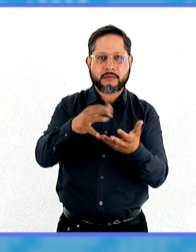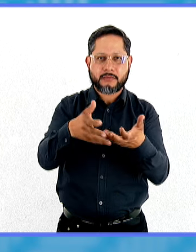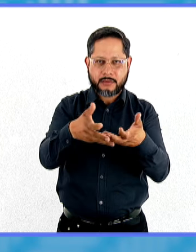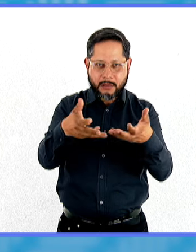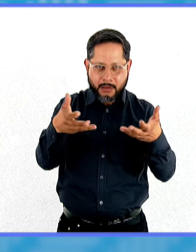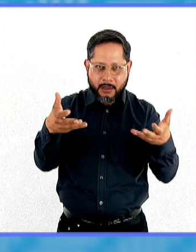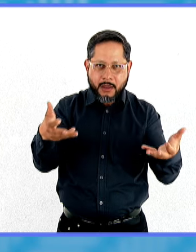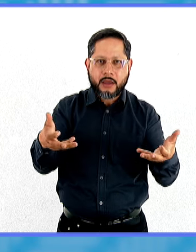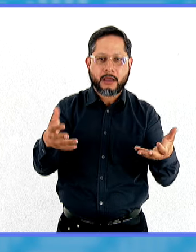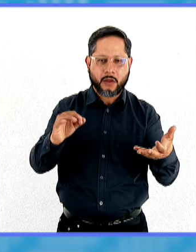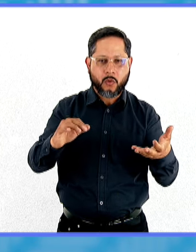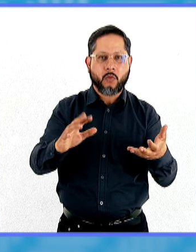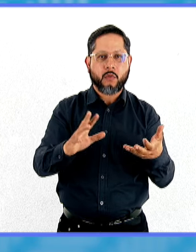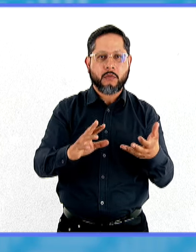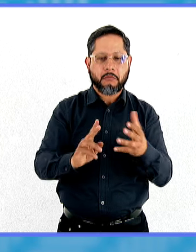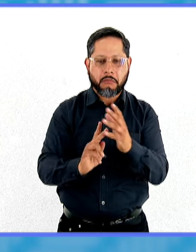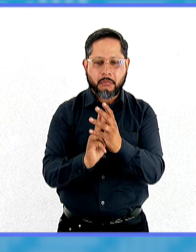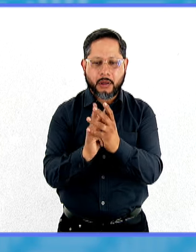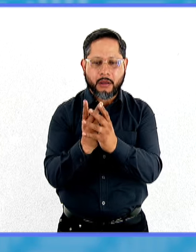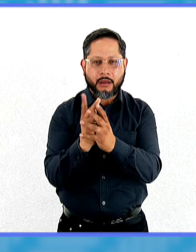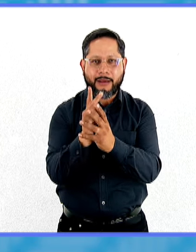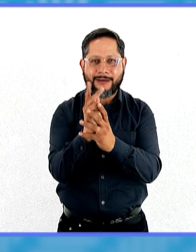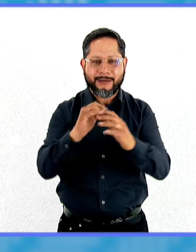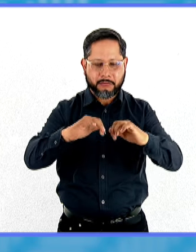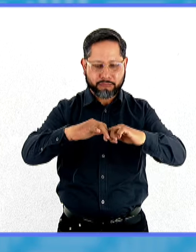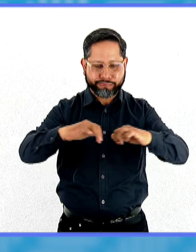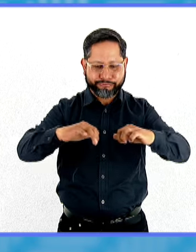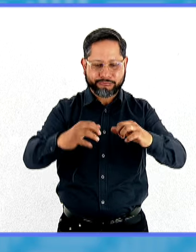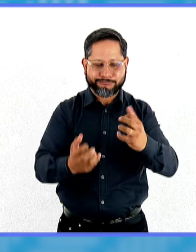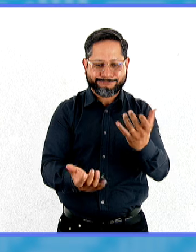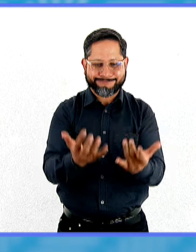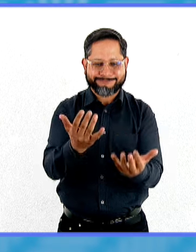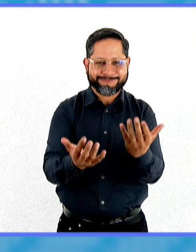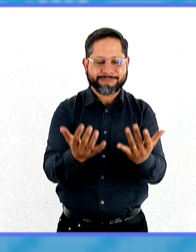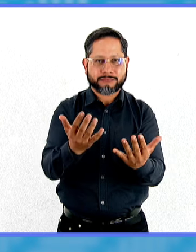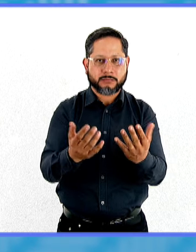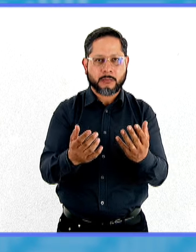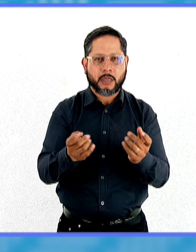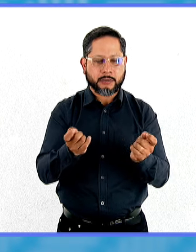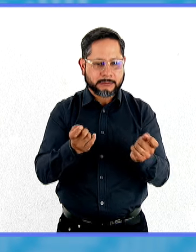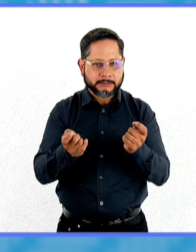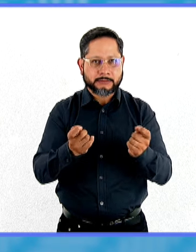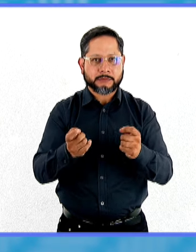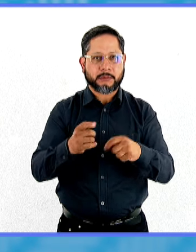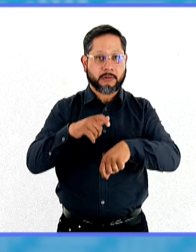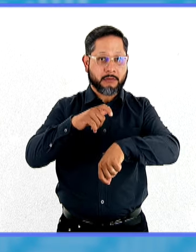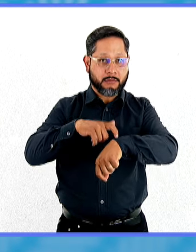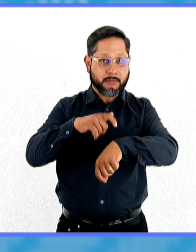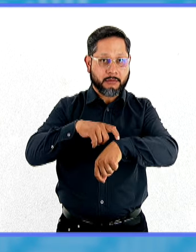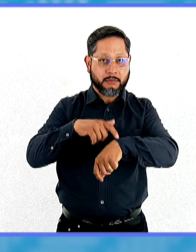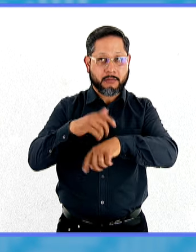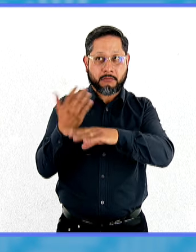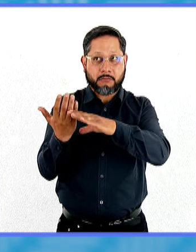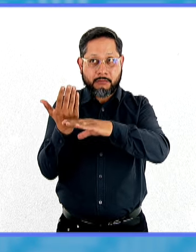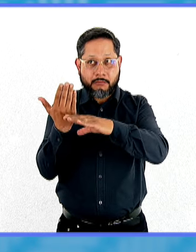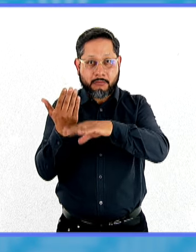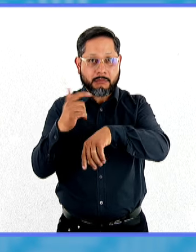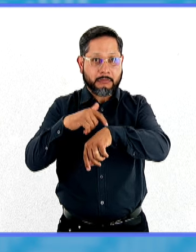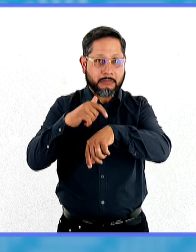inducir el el el pasto eh se pueden realizar a ciertas horas del día bajo